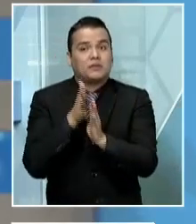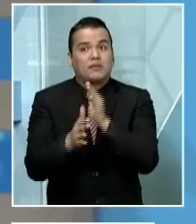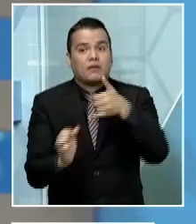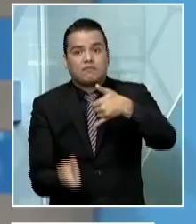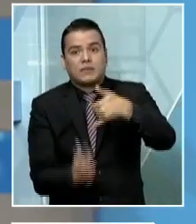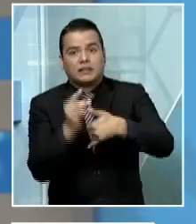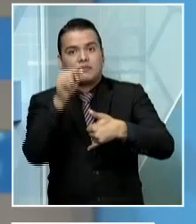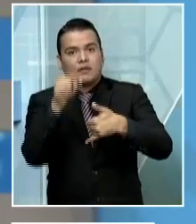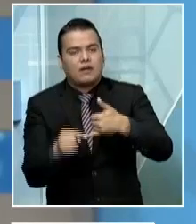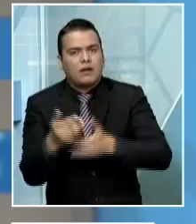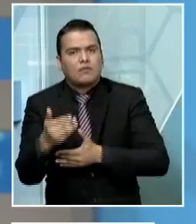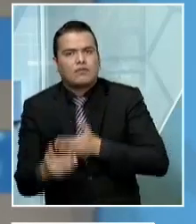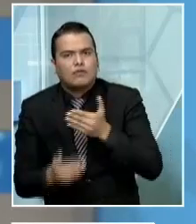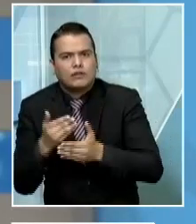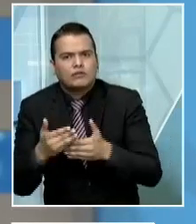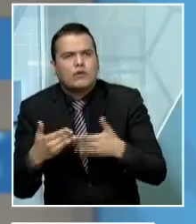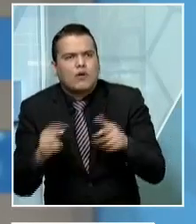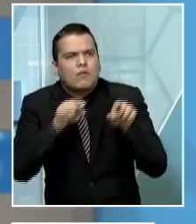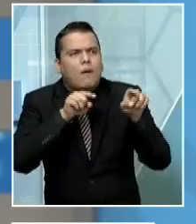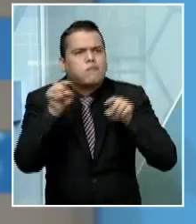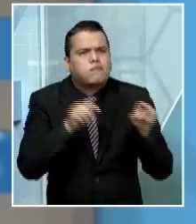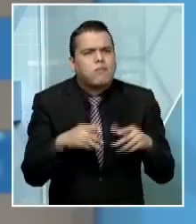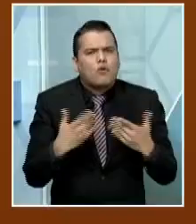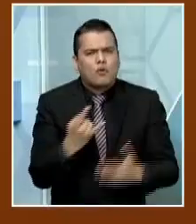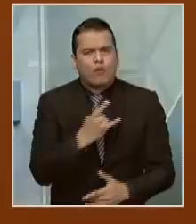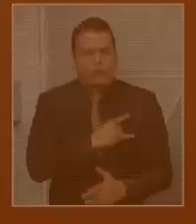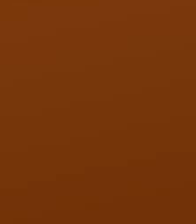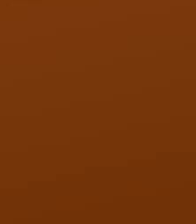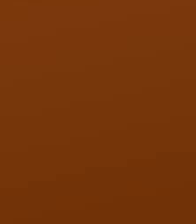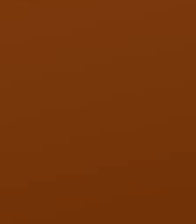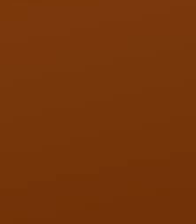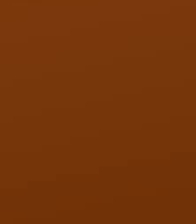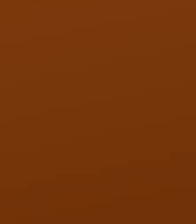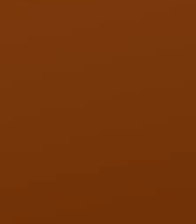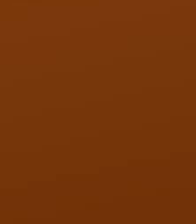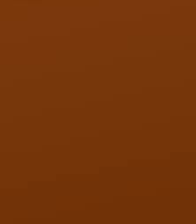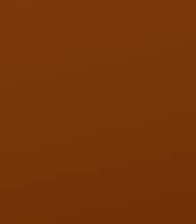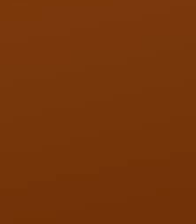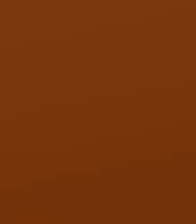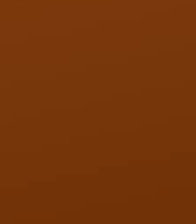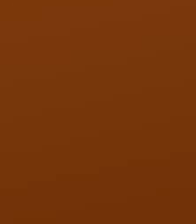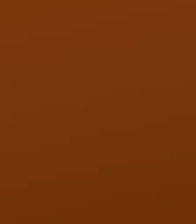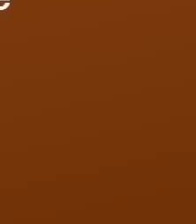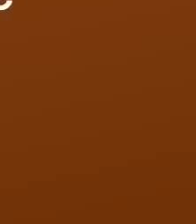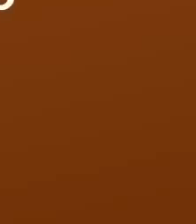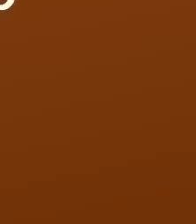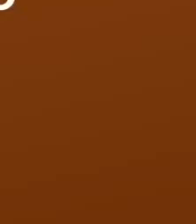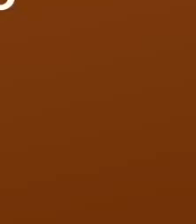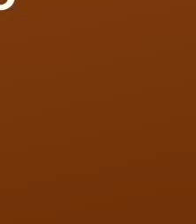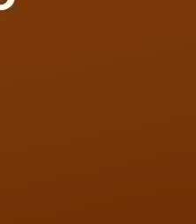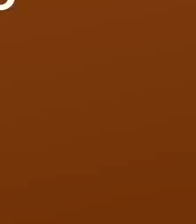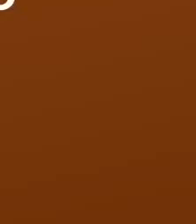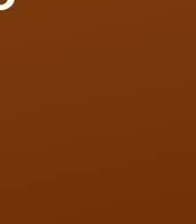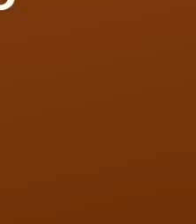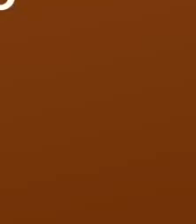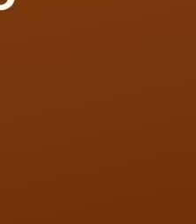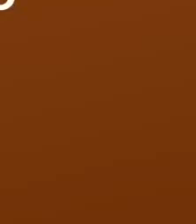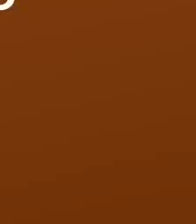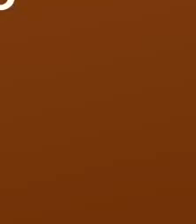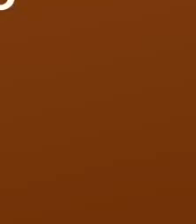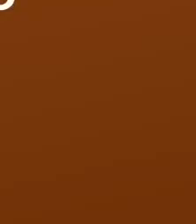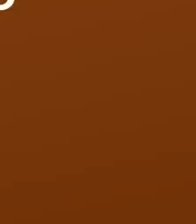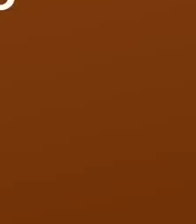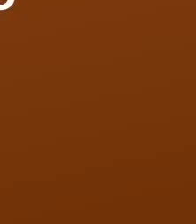fases decretadas por el gobierno nacional. Cada producto que usted compra en la tienda Café Valle en Paz le aporta a la paz